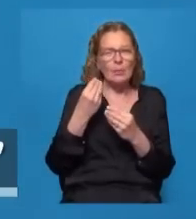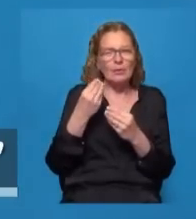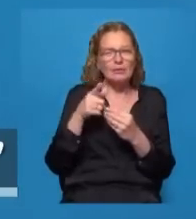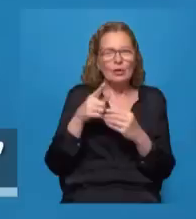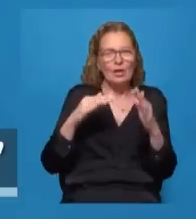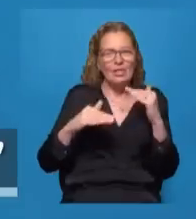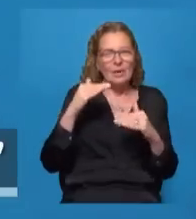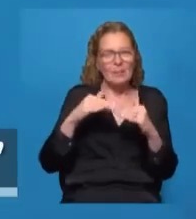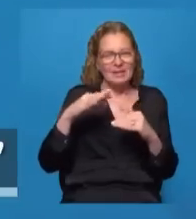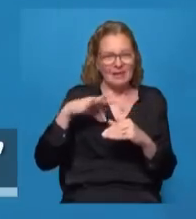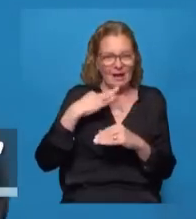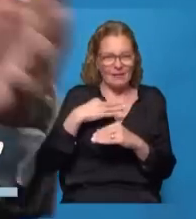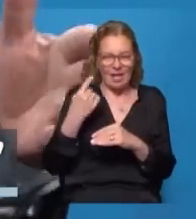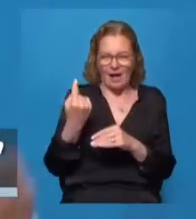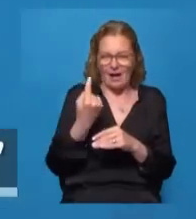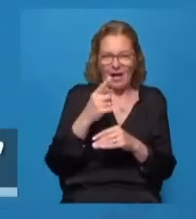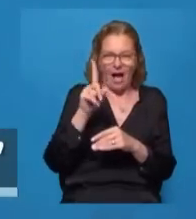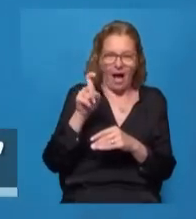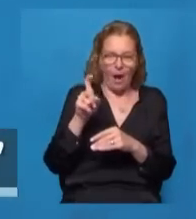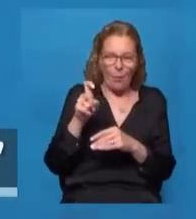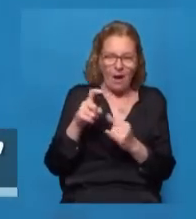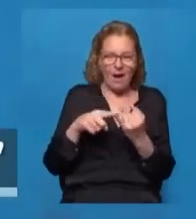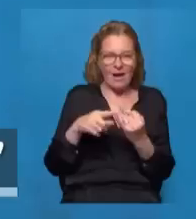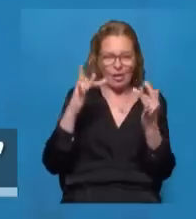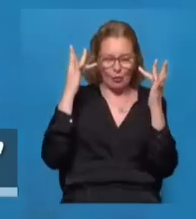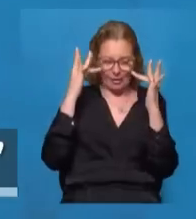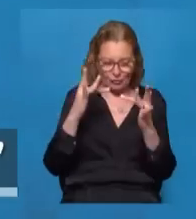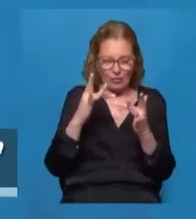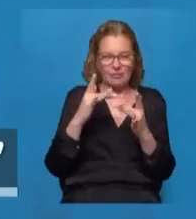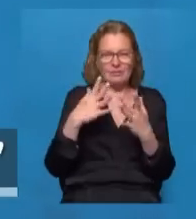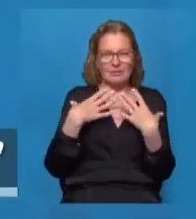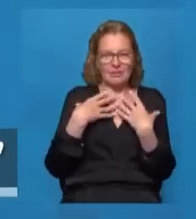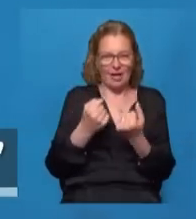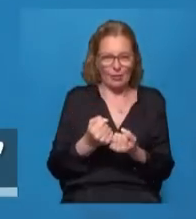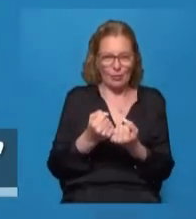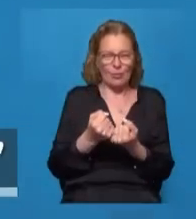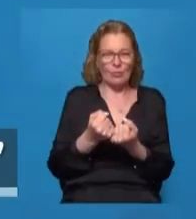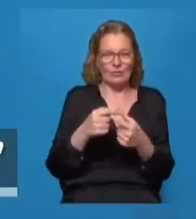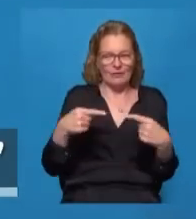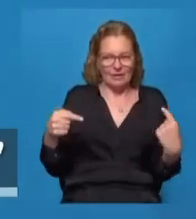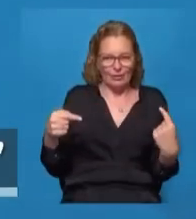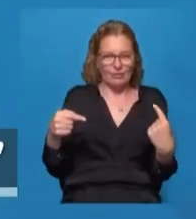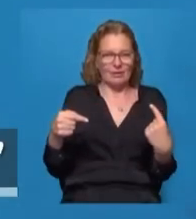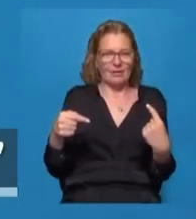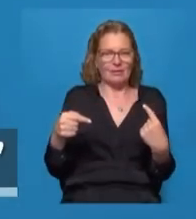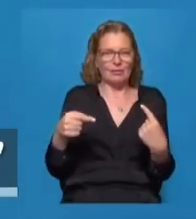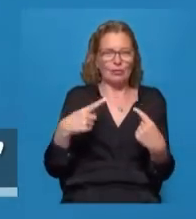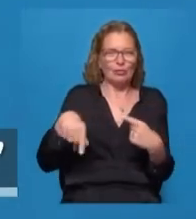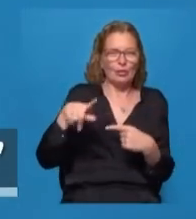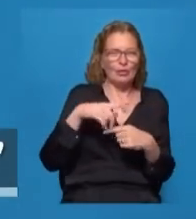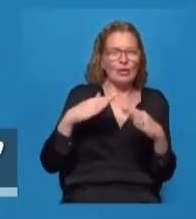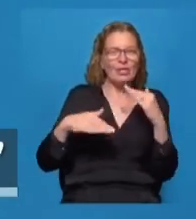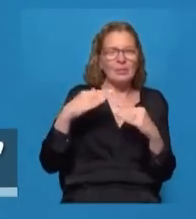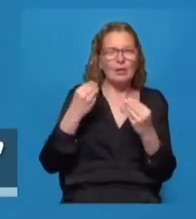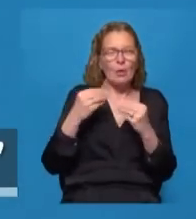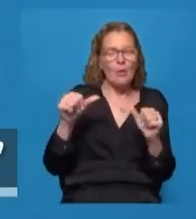depende de nuestras vidas el agua nuestra educación nuestra salud nuestros recursos todo eso depende de